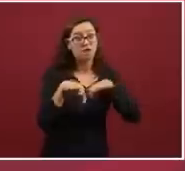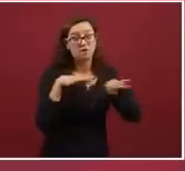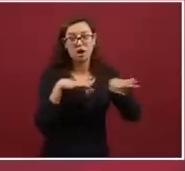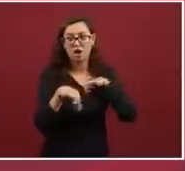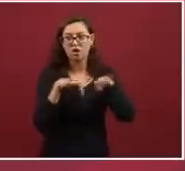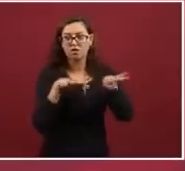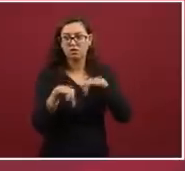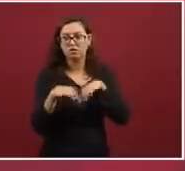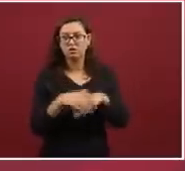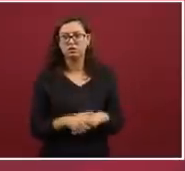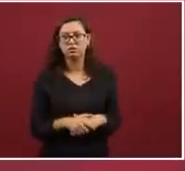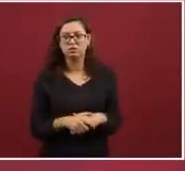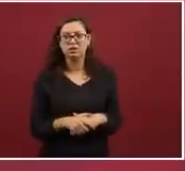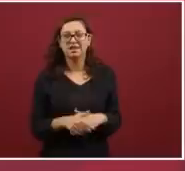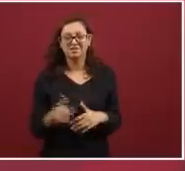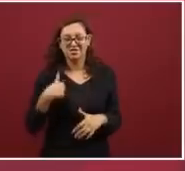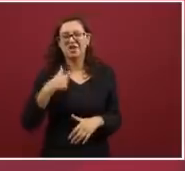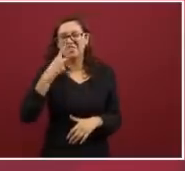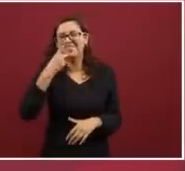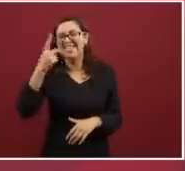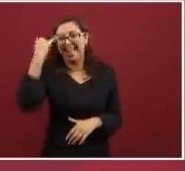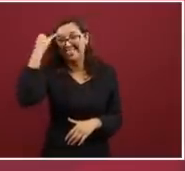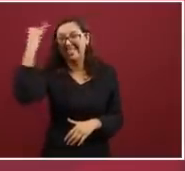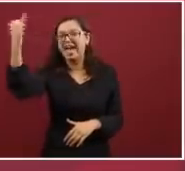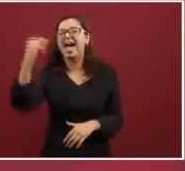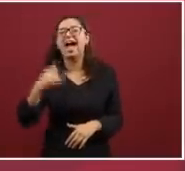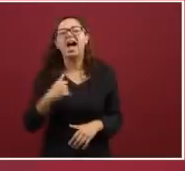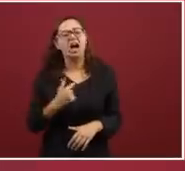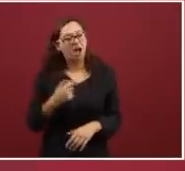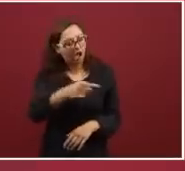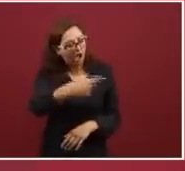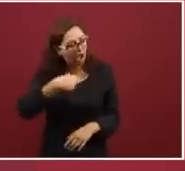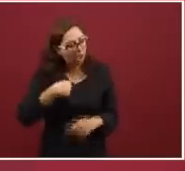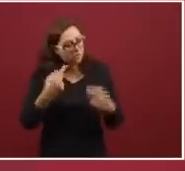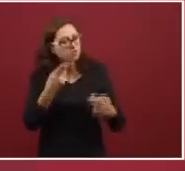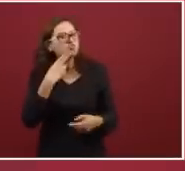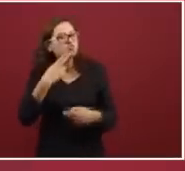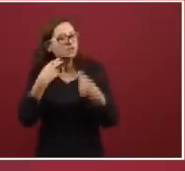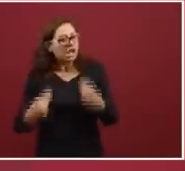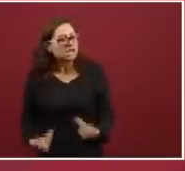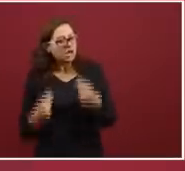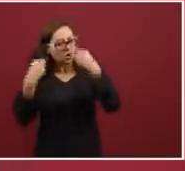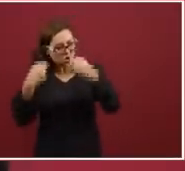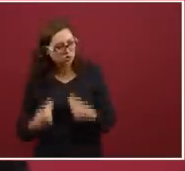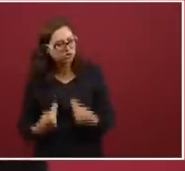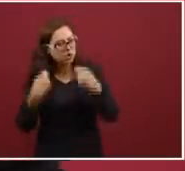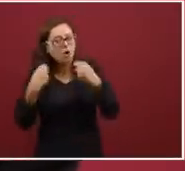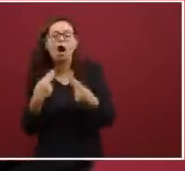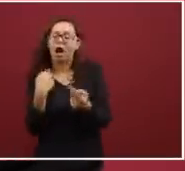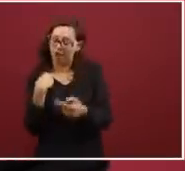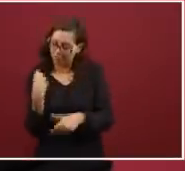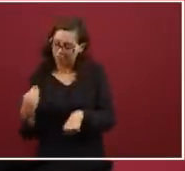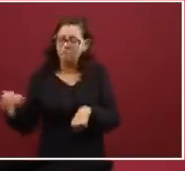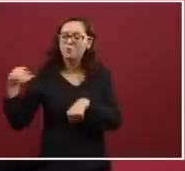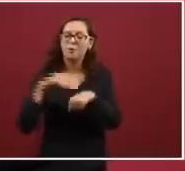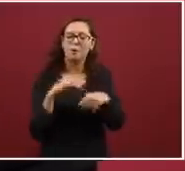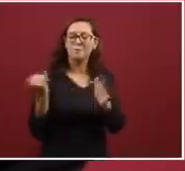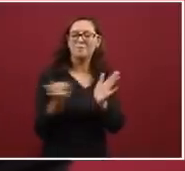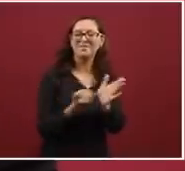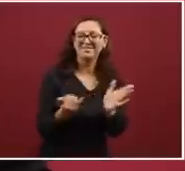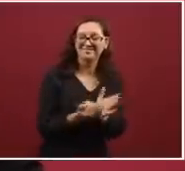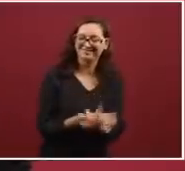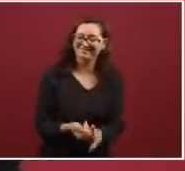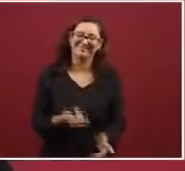les íbamos a cobrar un impuesto, ¿no? Una comisión. Porque eran